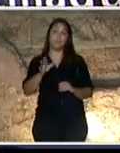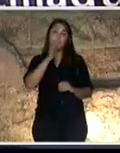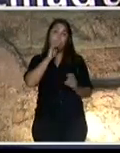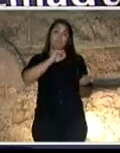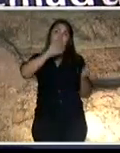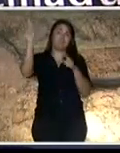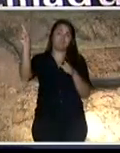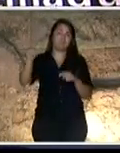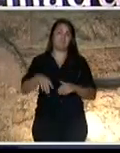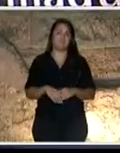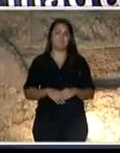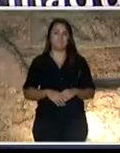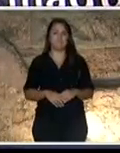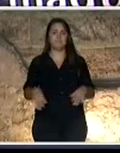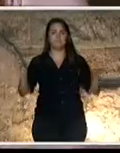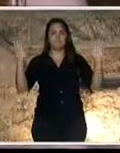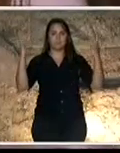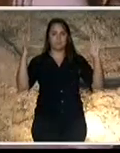emigrantes?